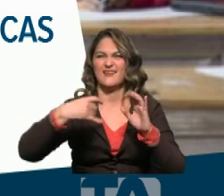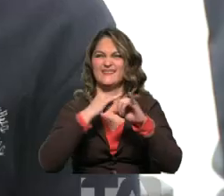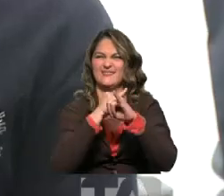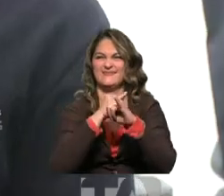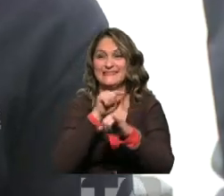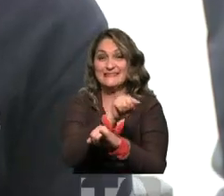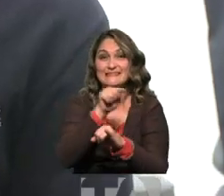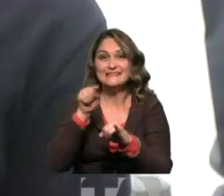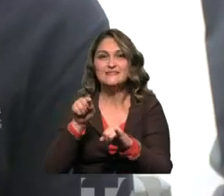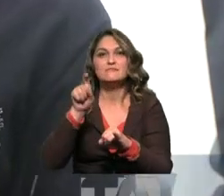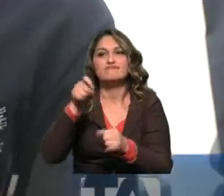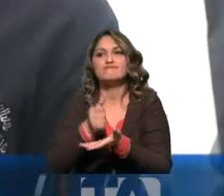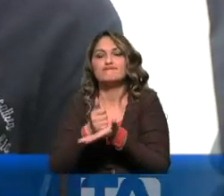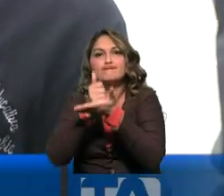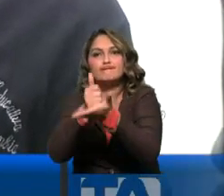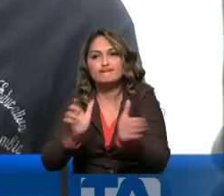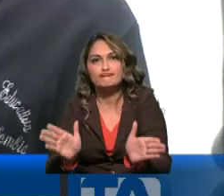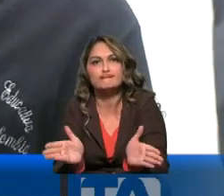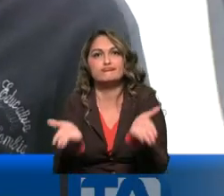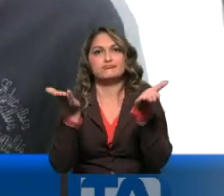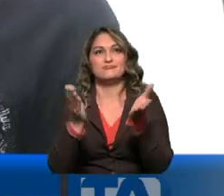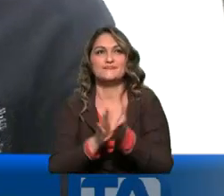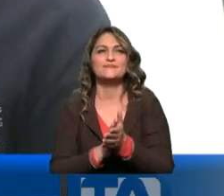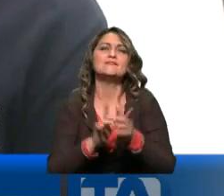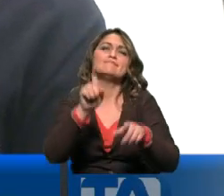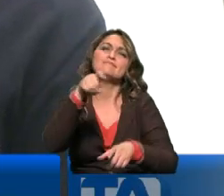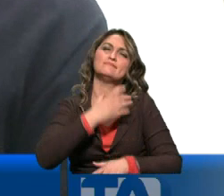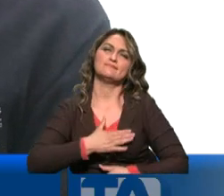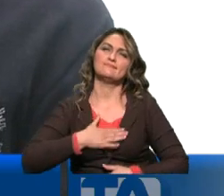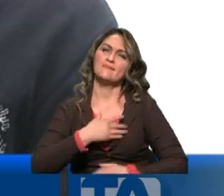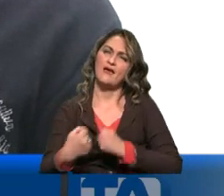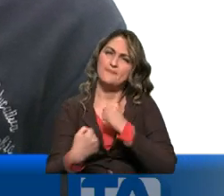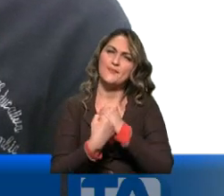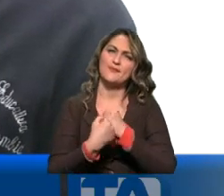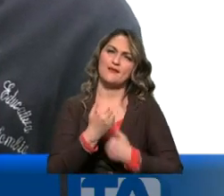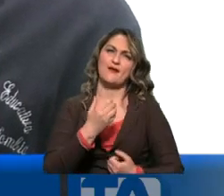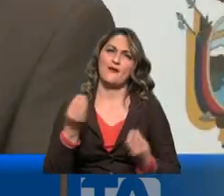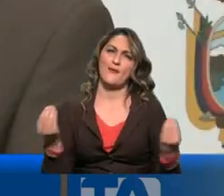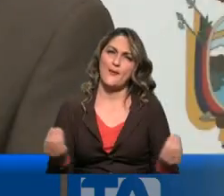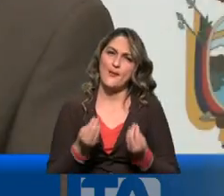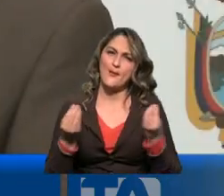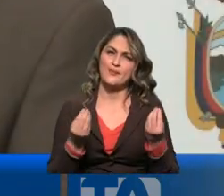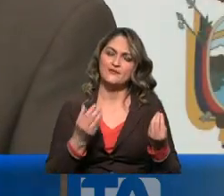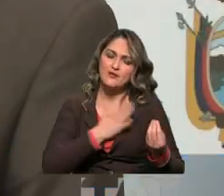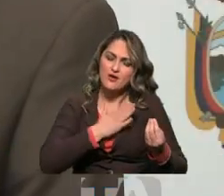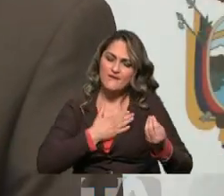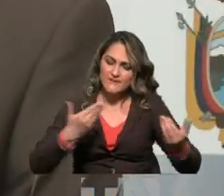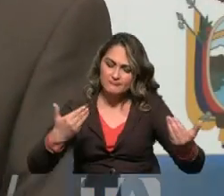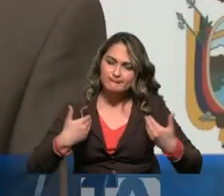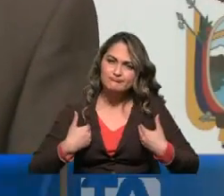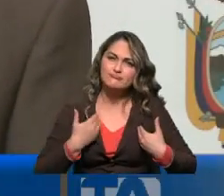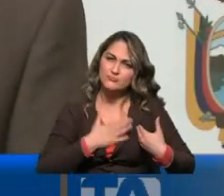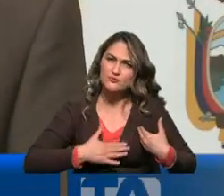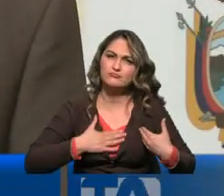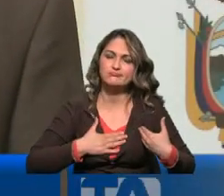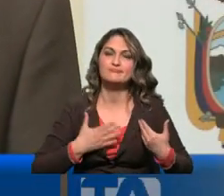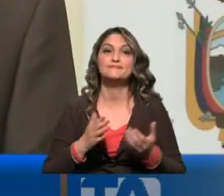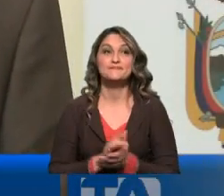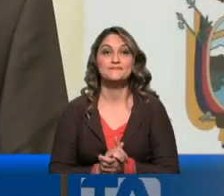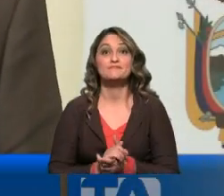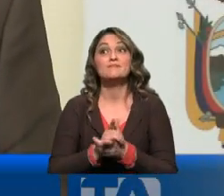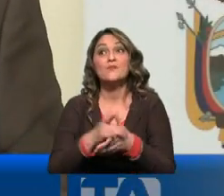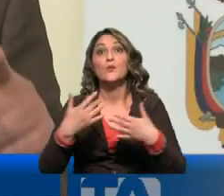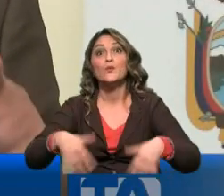al año necesitamos que confíen en nosotros y que nos den acceso a oportunidades reales con talento humano tiene que ser